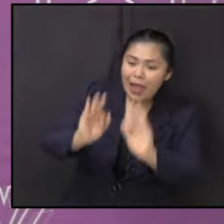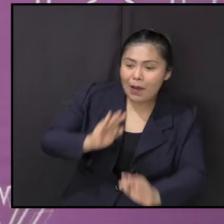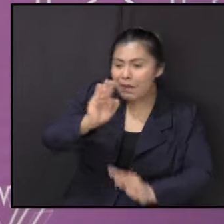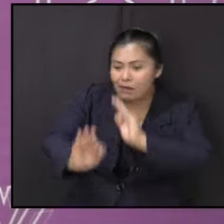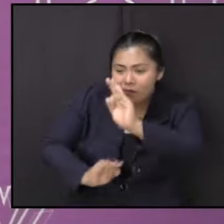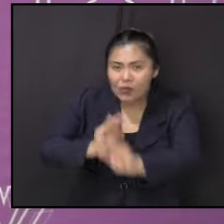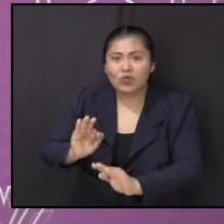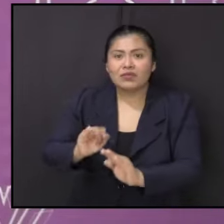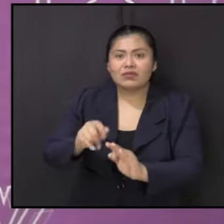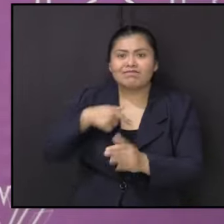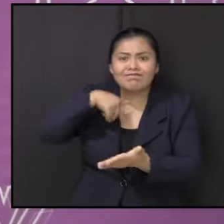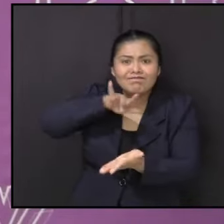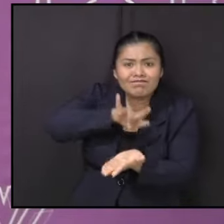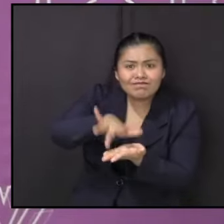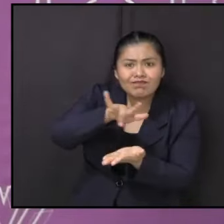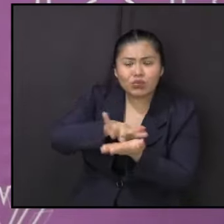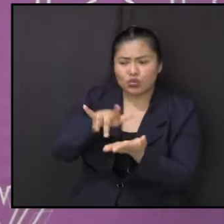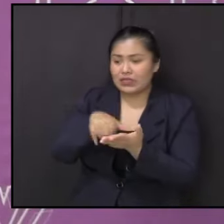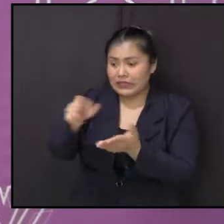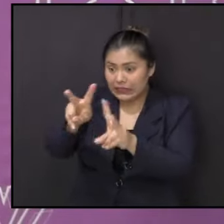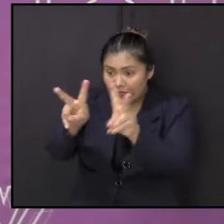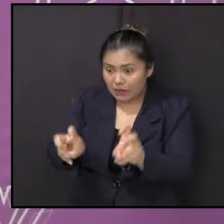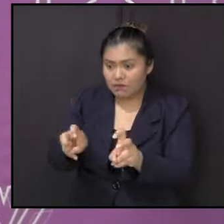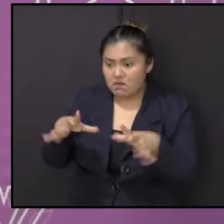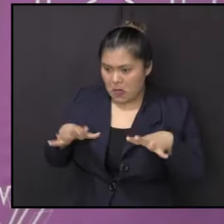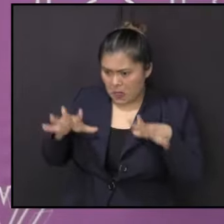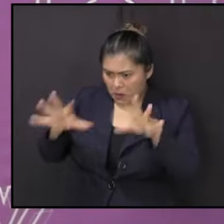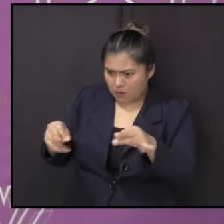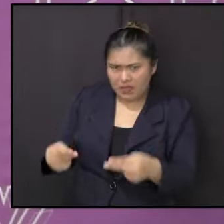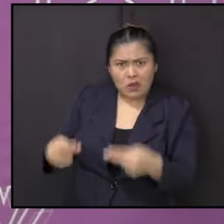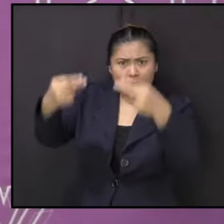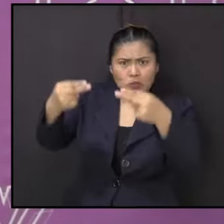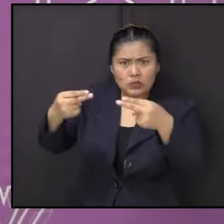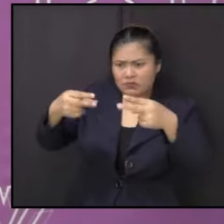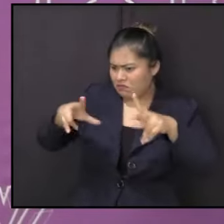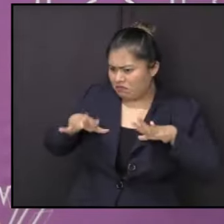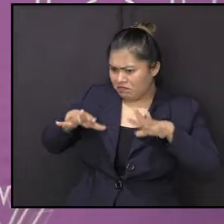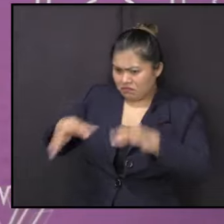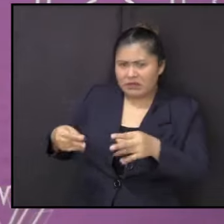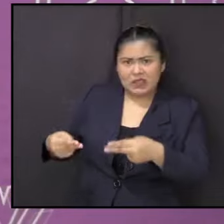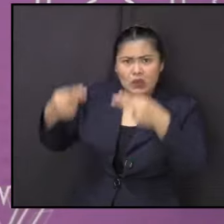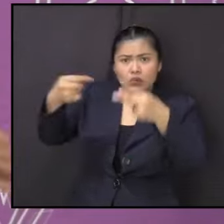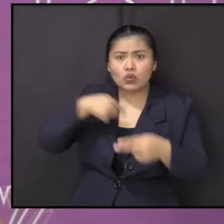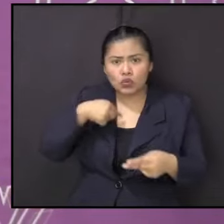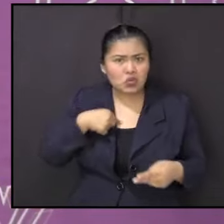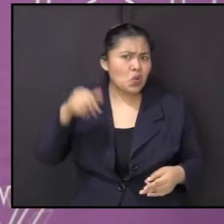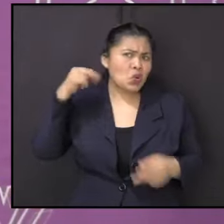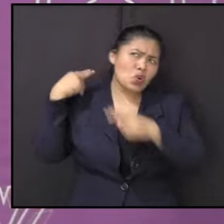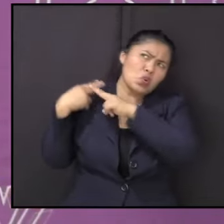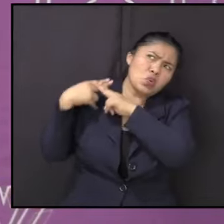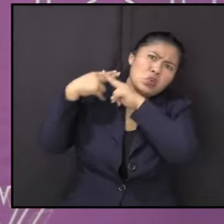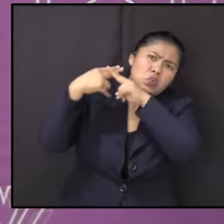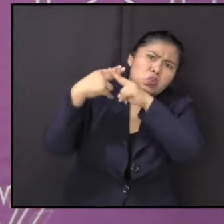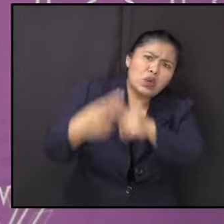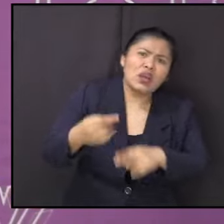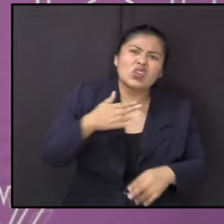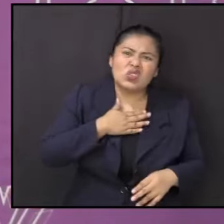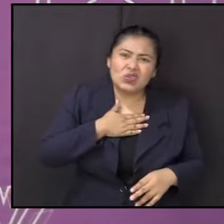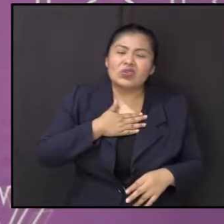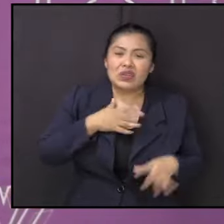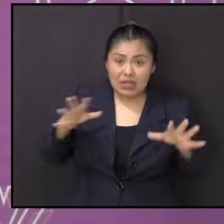fundamental. Durante 17 años he caminado de la mano con emprendedores. Yo he sido emprendedora muchas veces. Tengo 10 años con una escuela que me ha